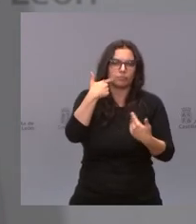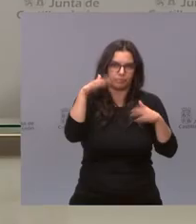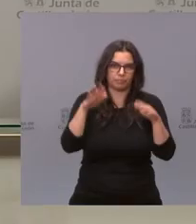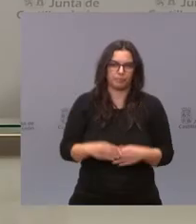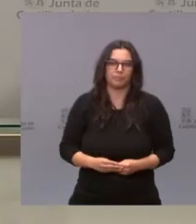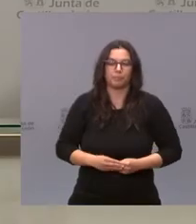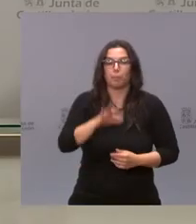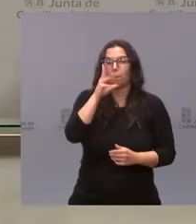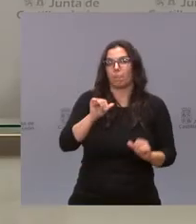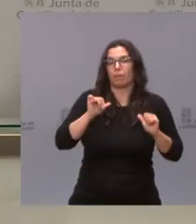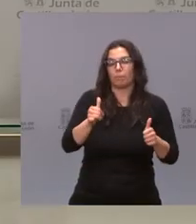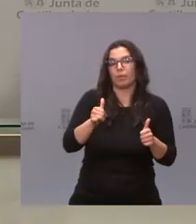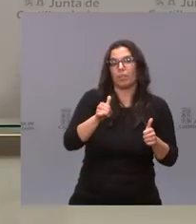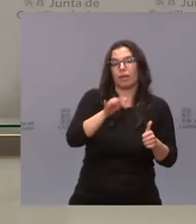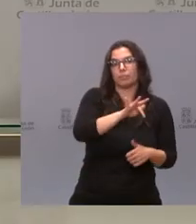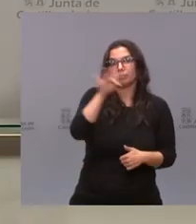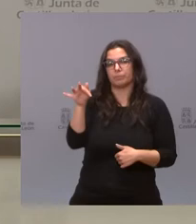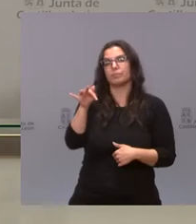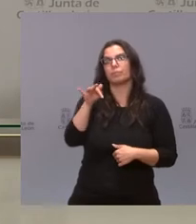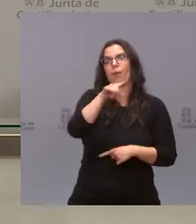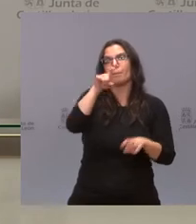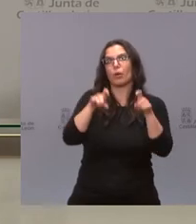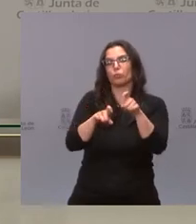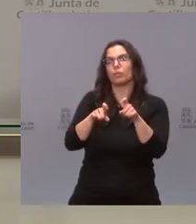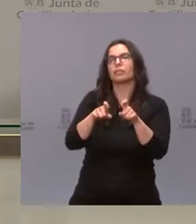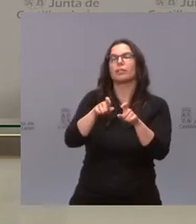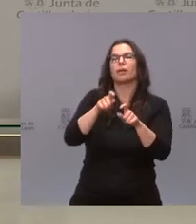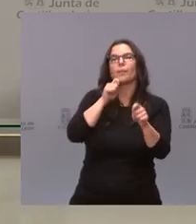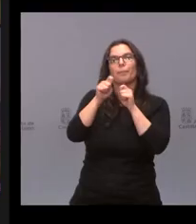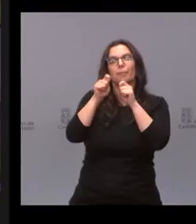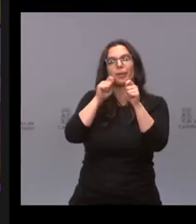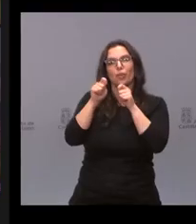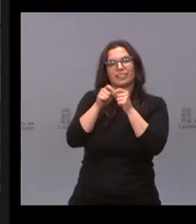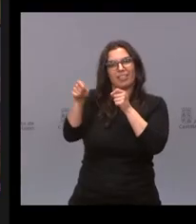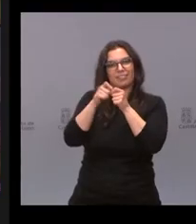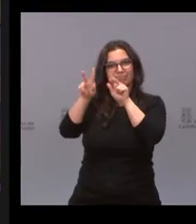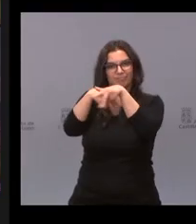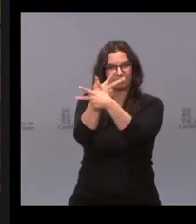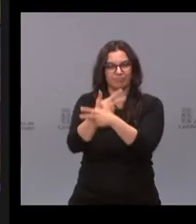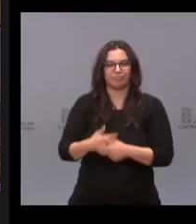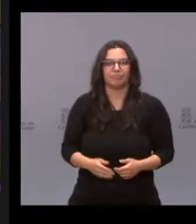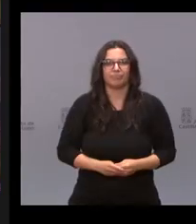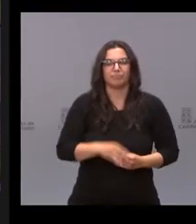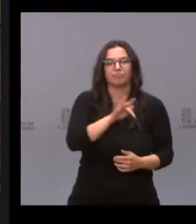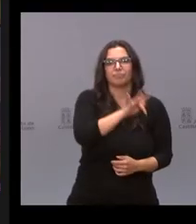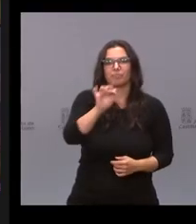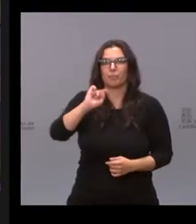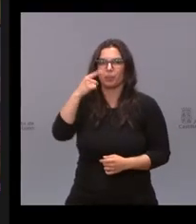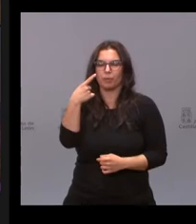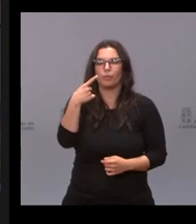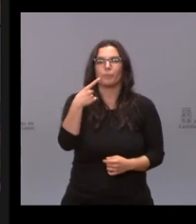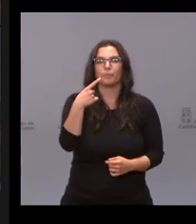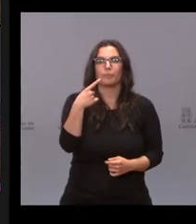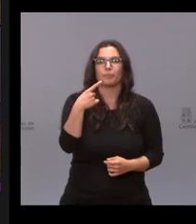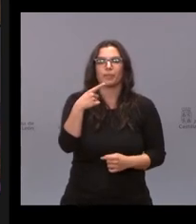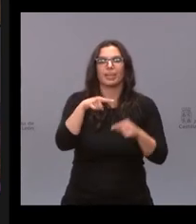Vamos a abrir en este punto el turno de preguntas de los informadores que nos siguen por videoconferencia. Comenzamos con Begoña Rincón,